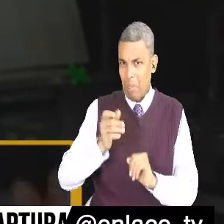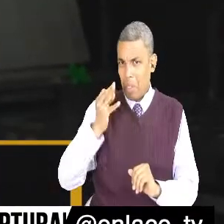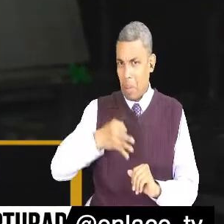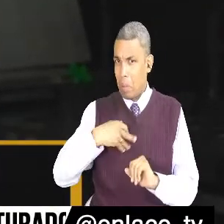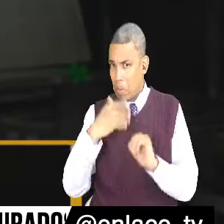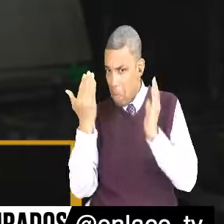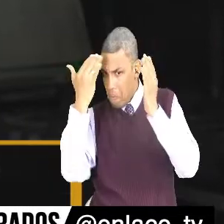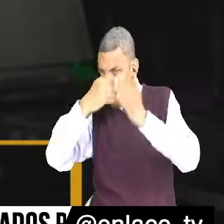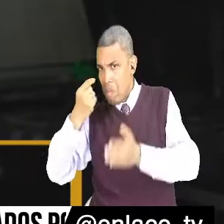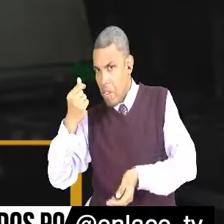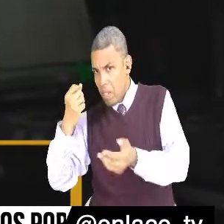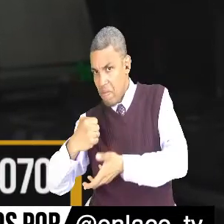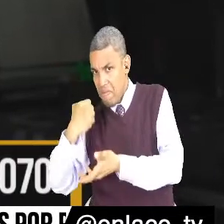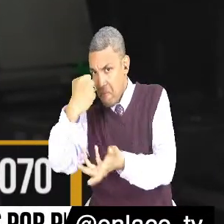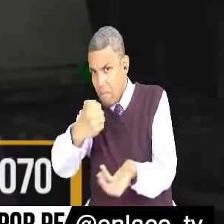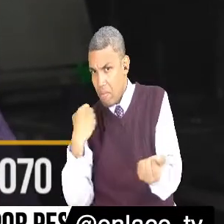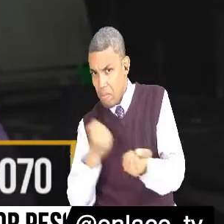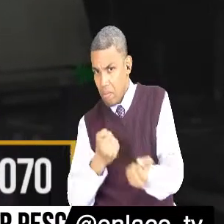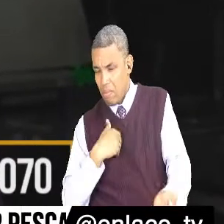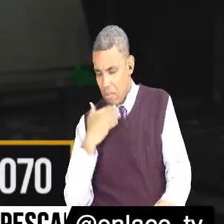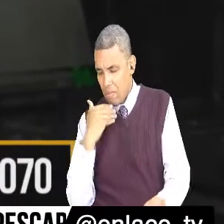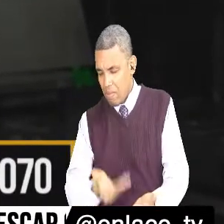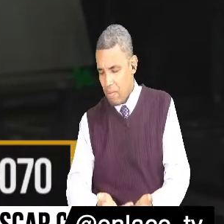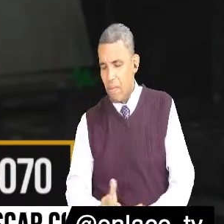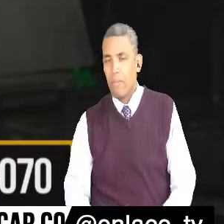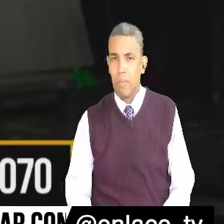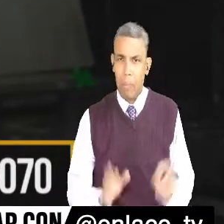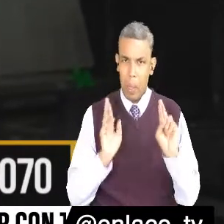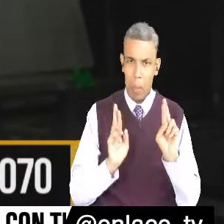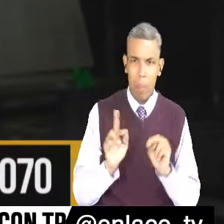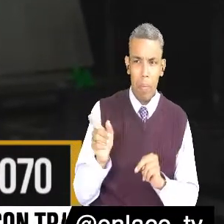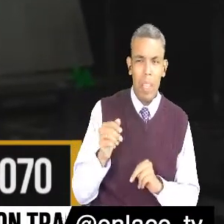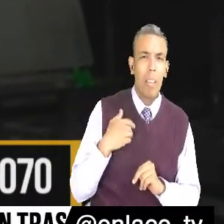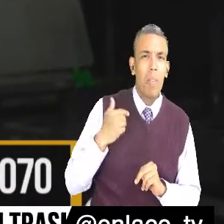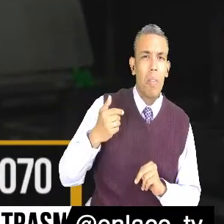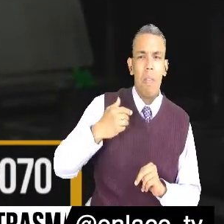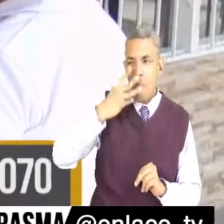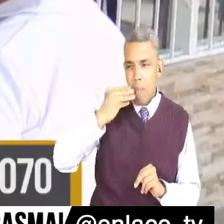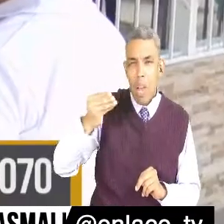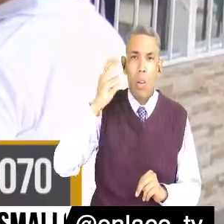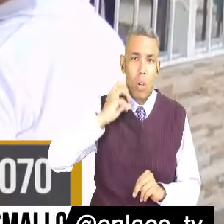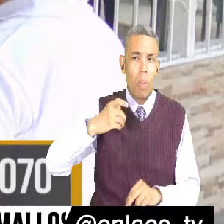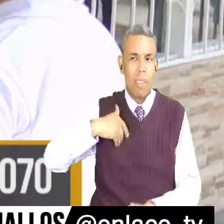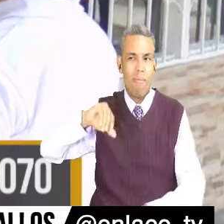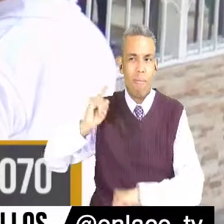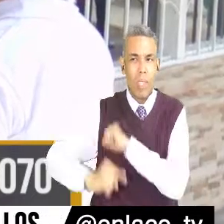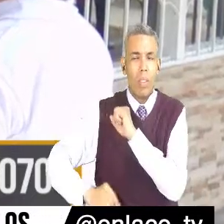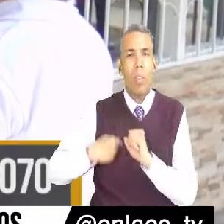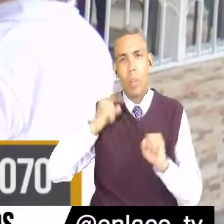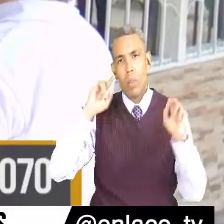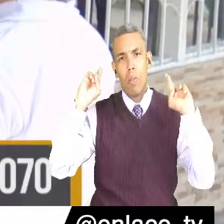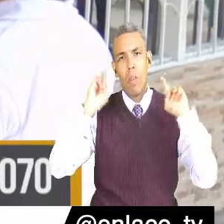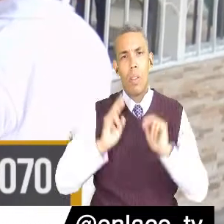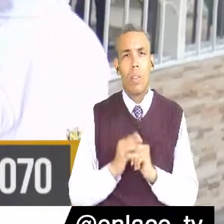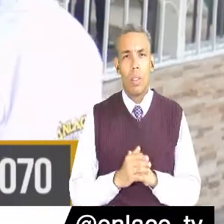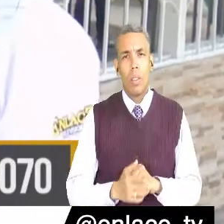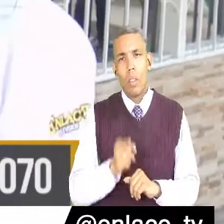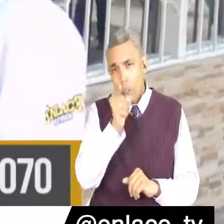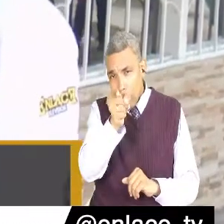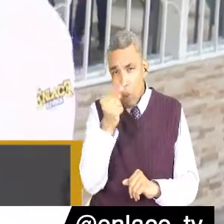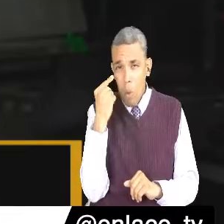318-221-8070, les damos una gratificación y ojalá que estos delincuentes caigan para que no hagan más daño. También hizo el llamado a que no caigan en